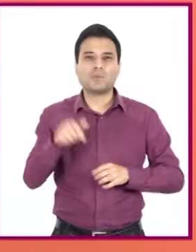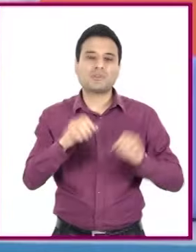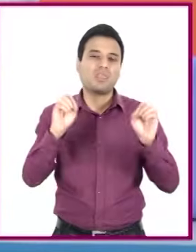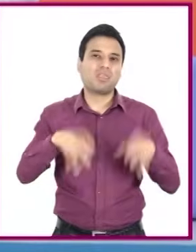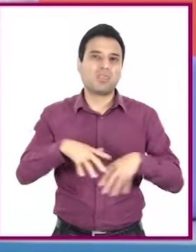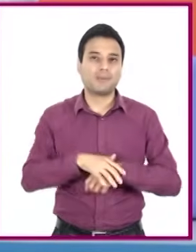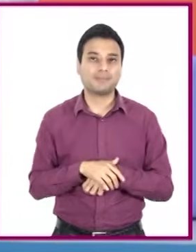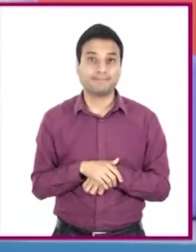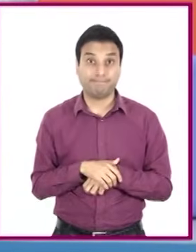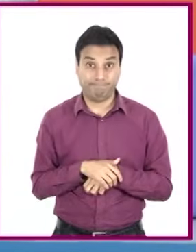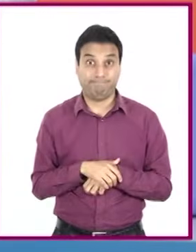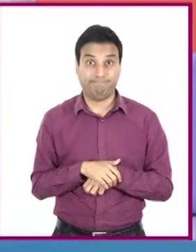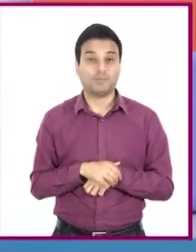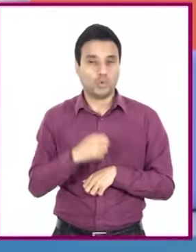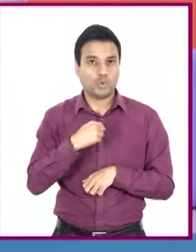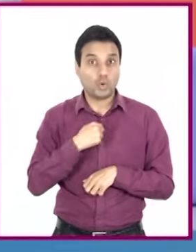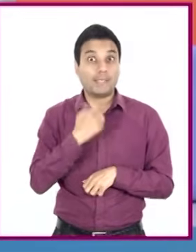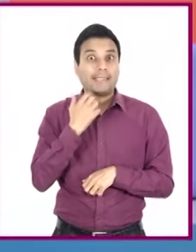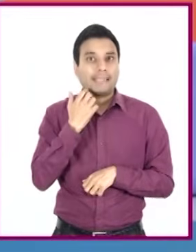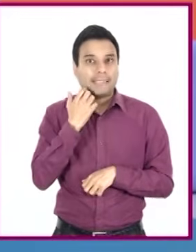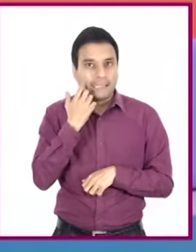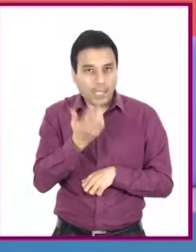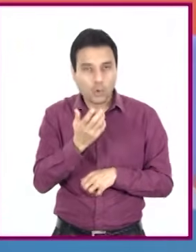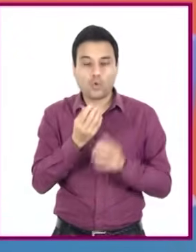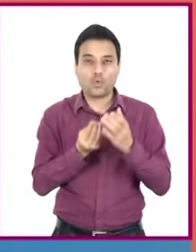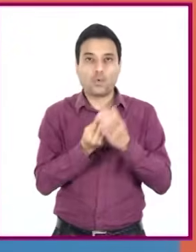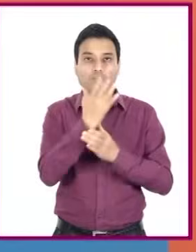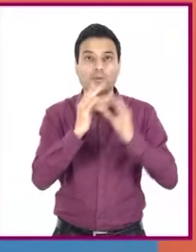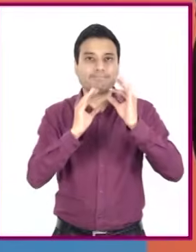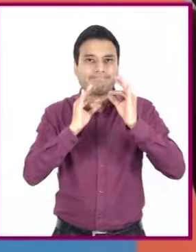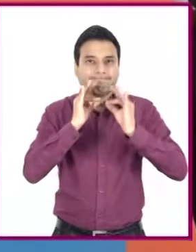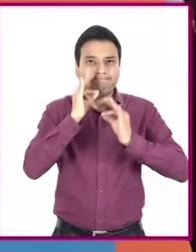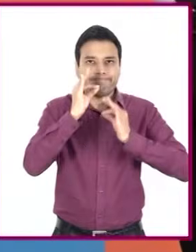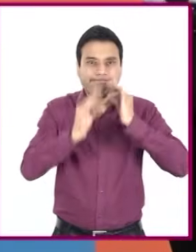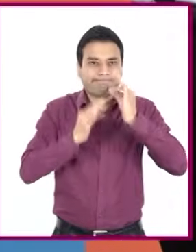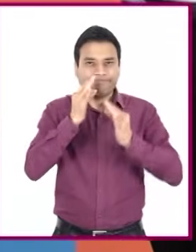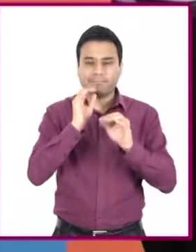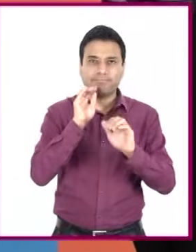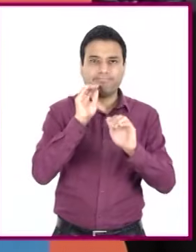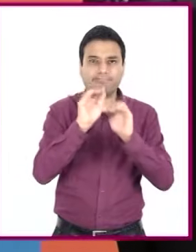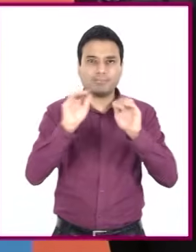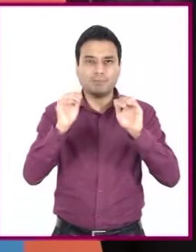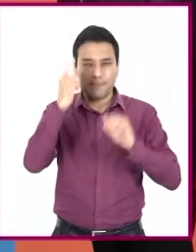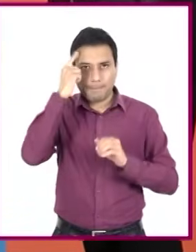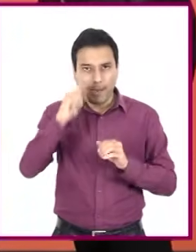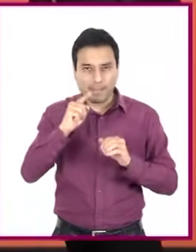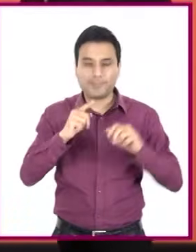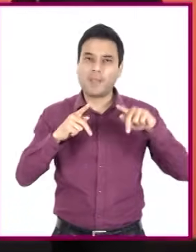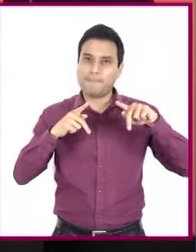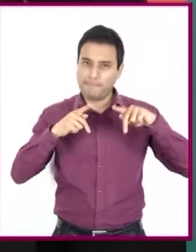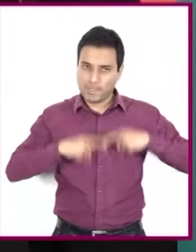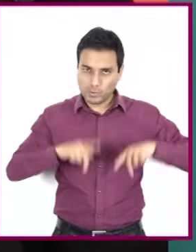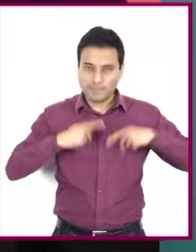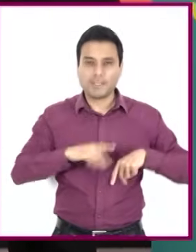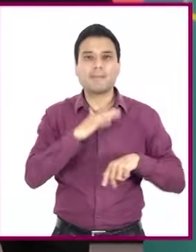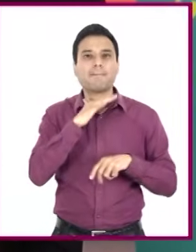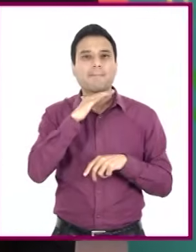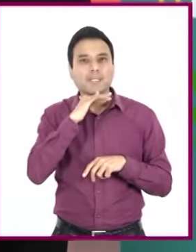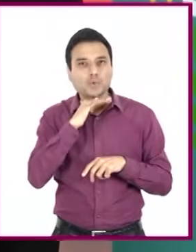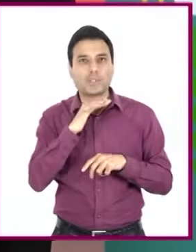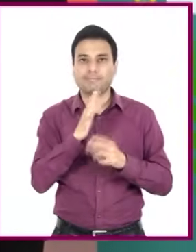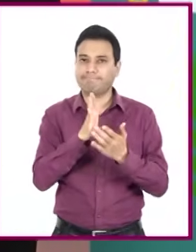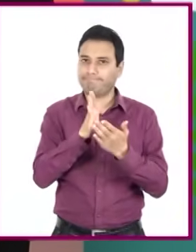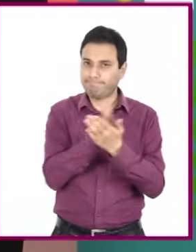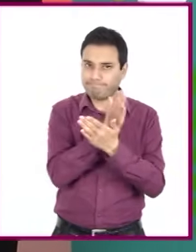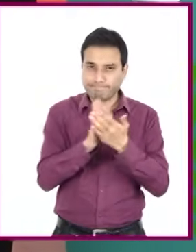propuesta. A mí me gustaría crear una campaña de difusión sobre la importancia de separar, reducir y reciclar la